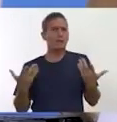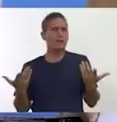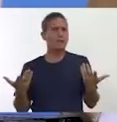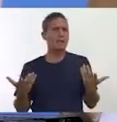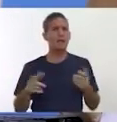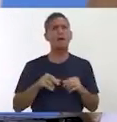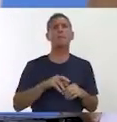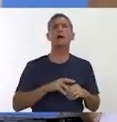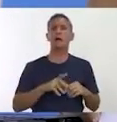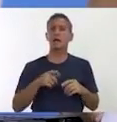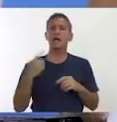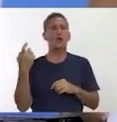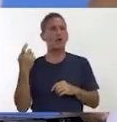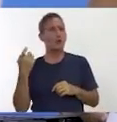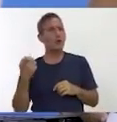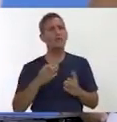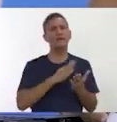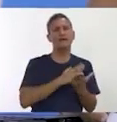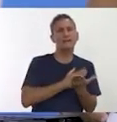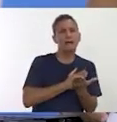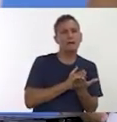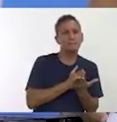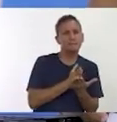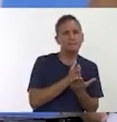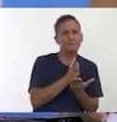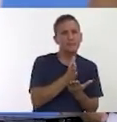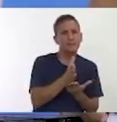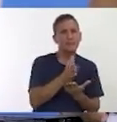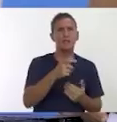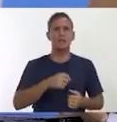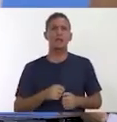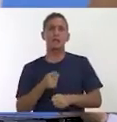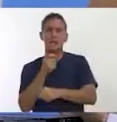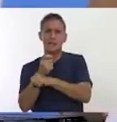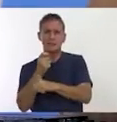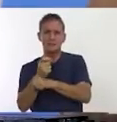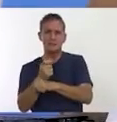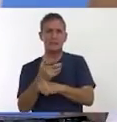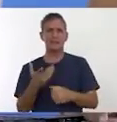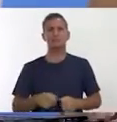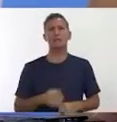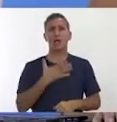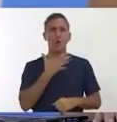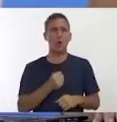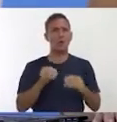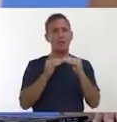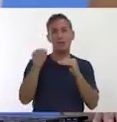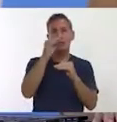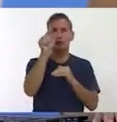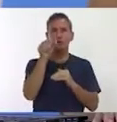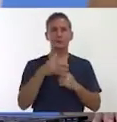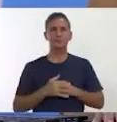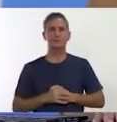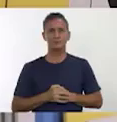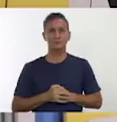va a tener para el resto de su transcurso por la educación de jóvenes y